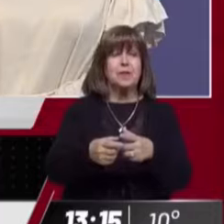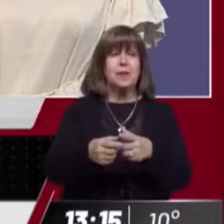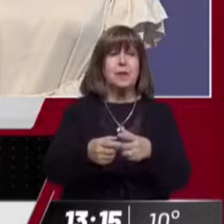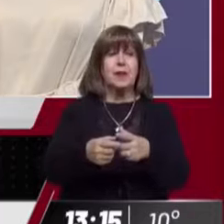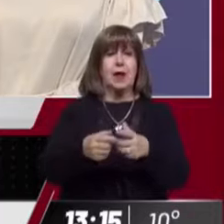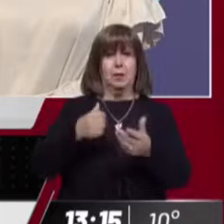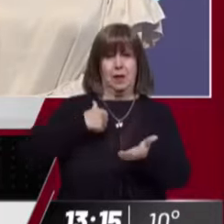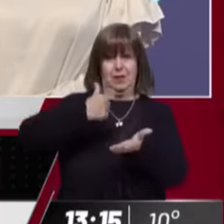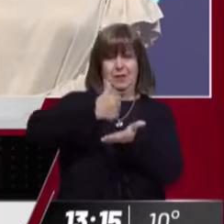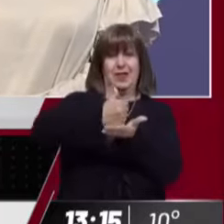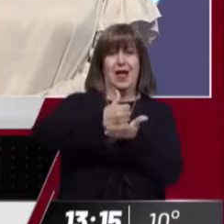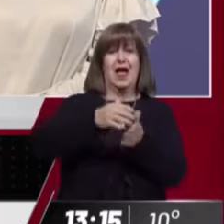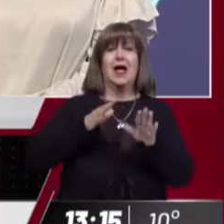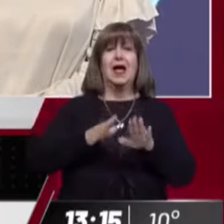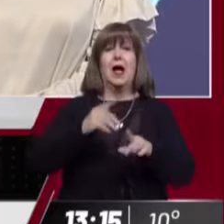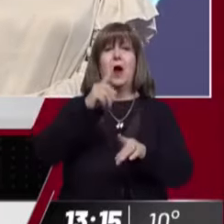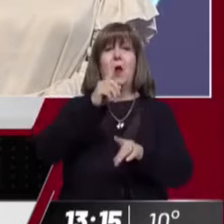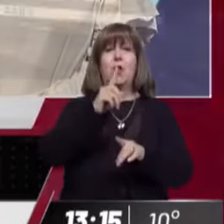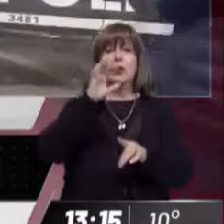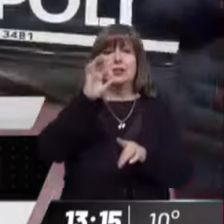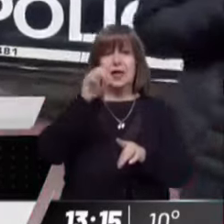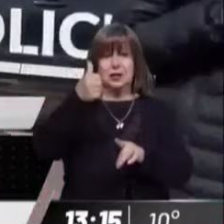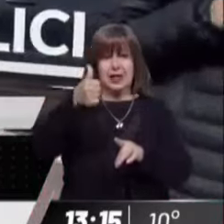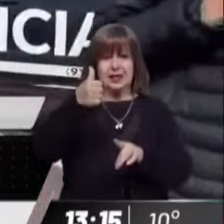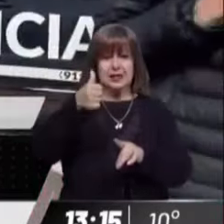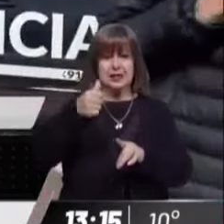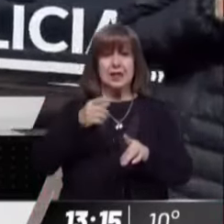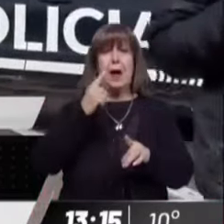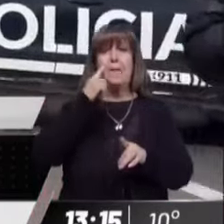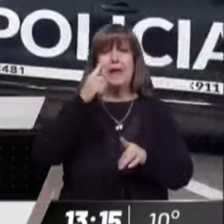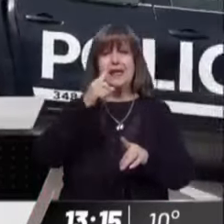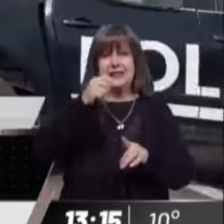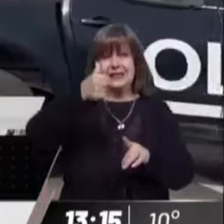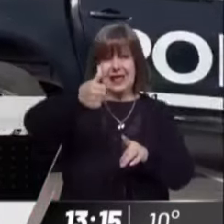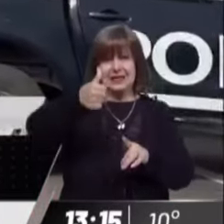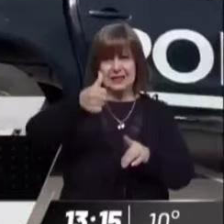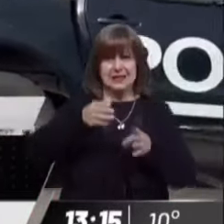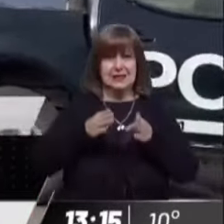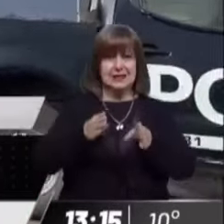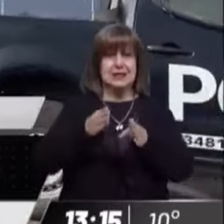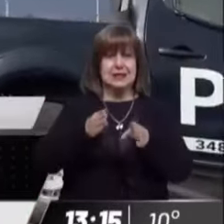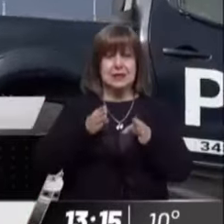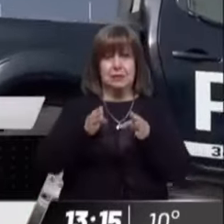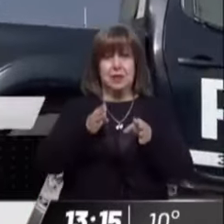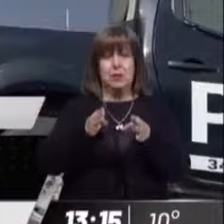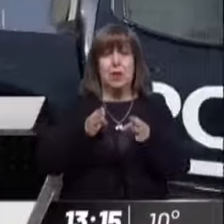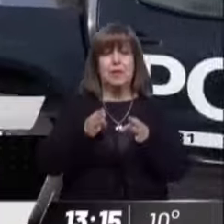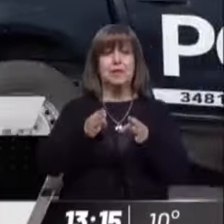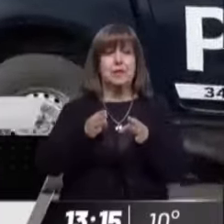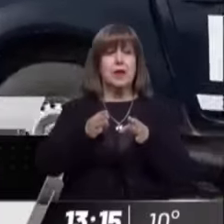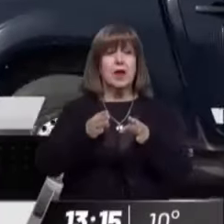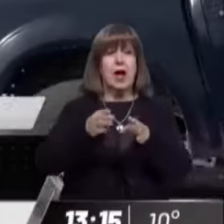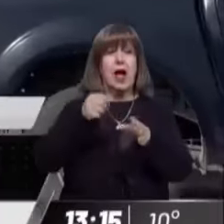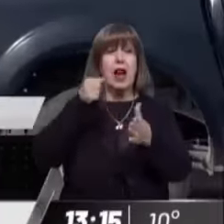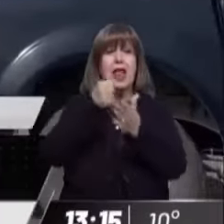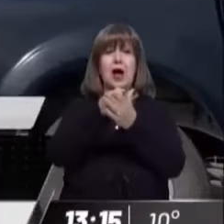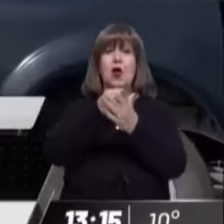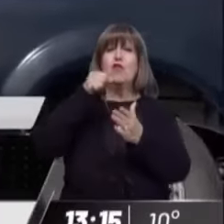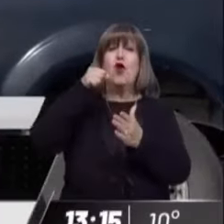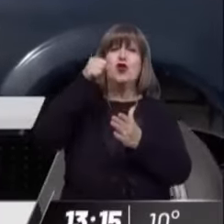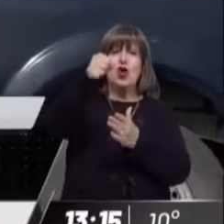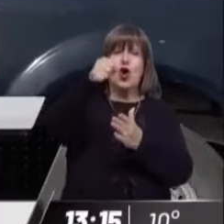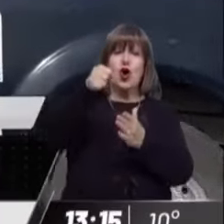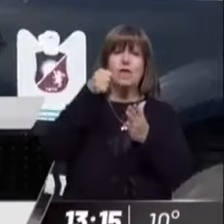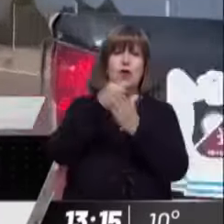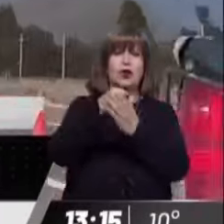nosotros ahora estamos en el kilómetro 1006. Sí. Donde ustedes están viendo mano hacia el este. Seguramente a lo lejos allá pueden